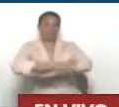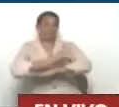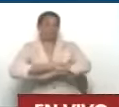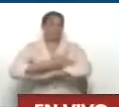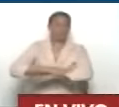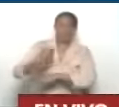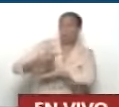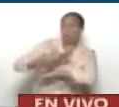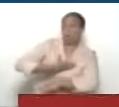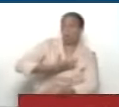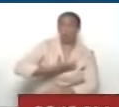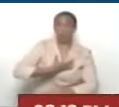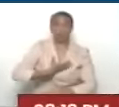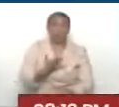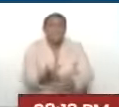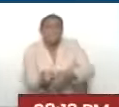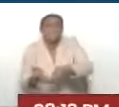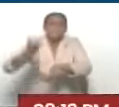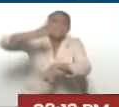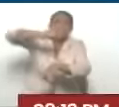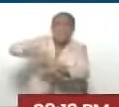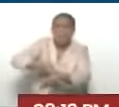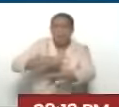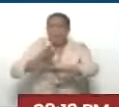o gobernador, son peores.